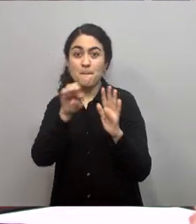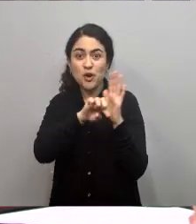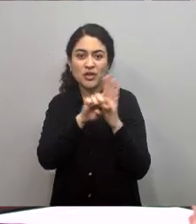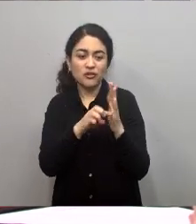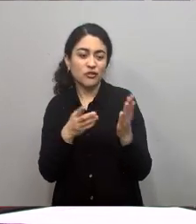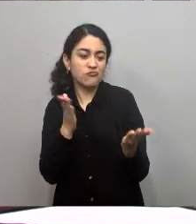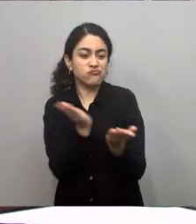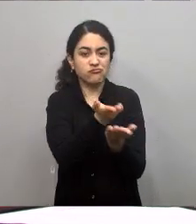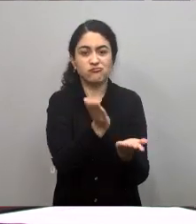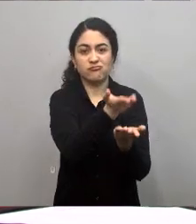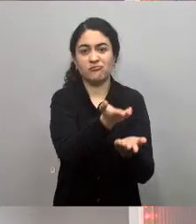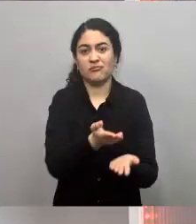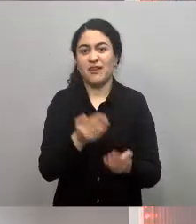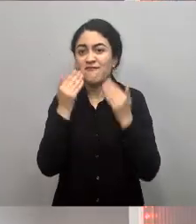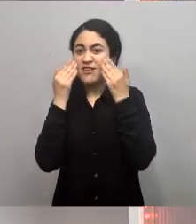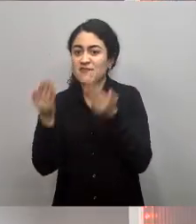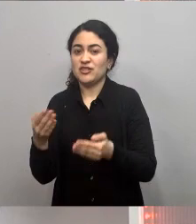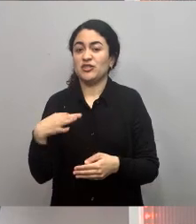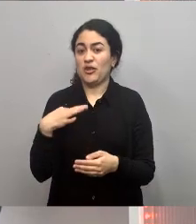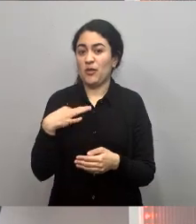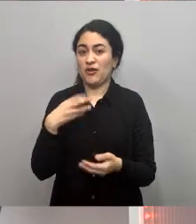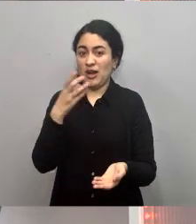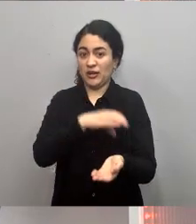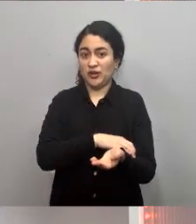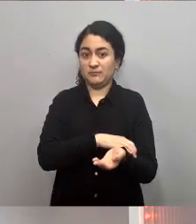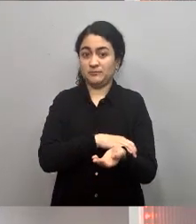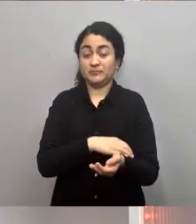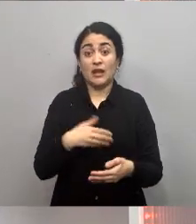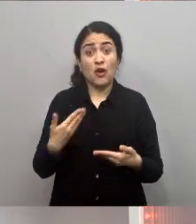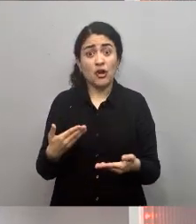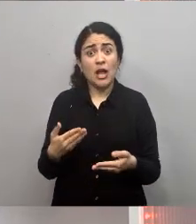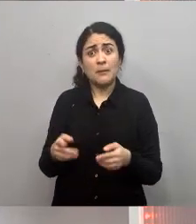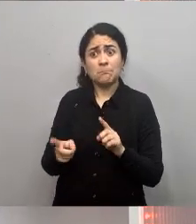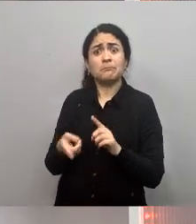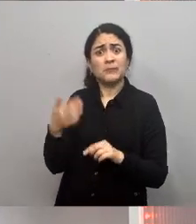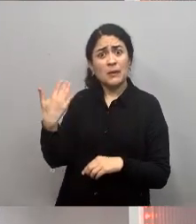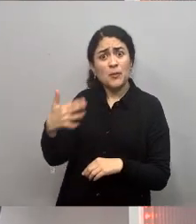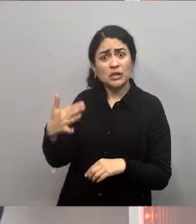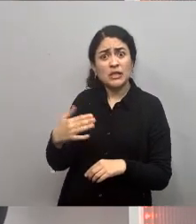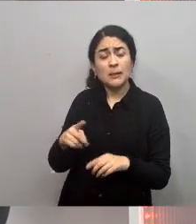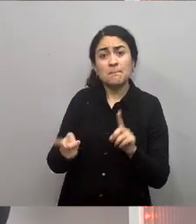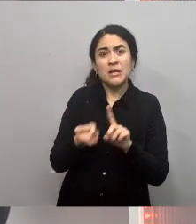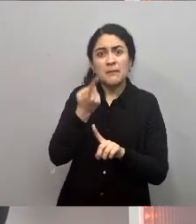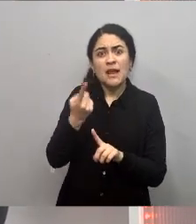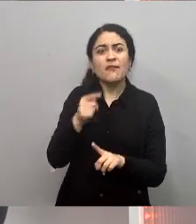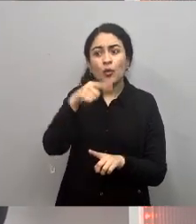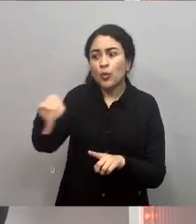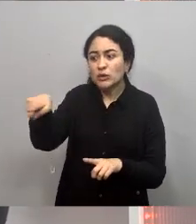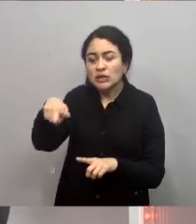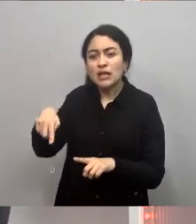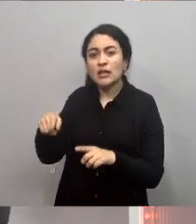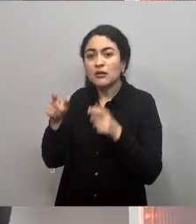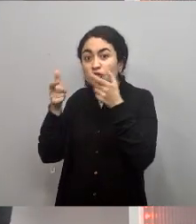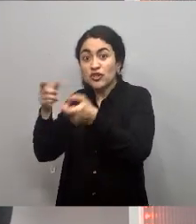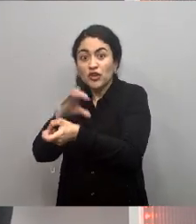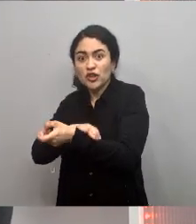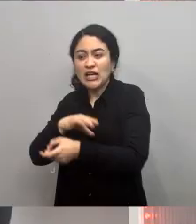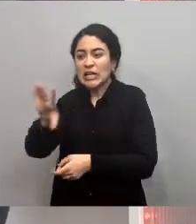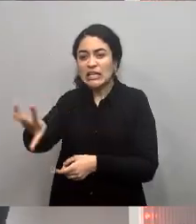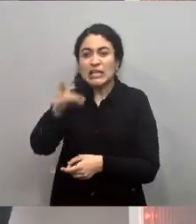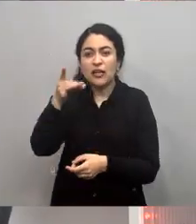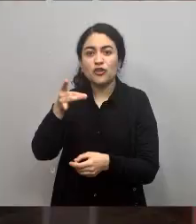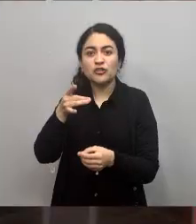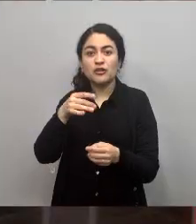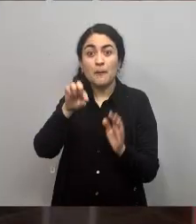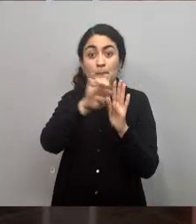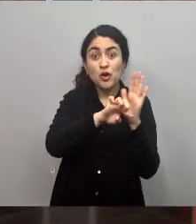región. Ahora, hay otro tema importante porque por primera vez ustedes tuvieron la posibilidad, ¿no es cierto?, de elegir una cartera de proyectos que van hacia el presupuesto